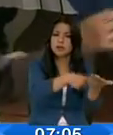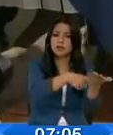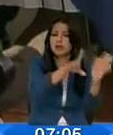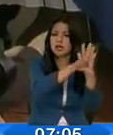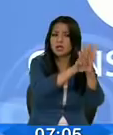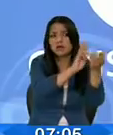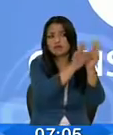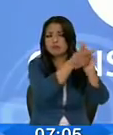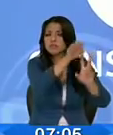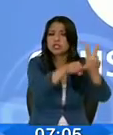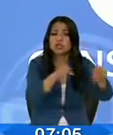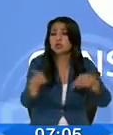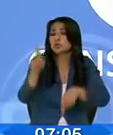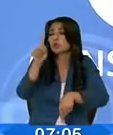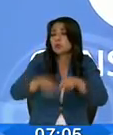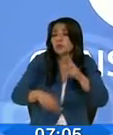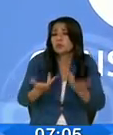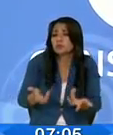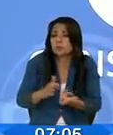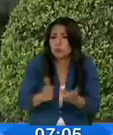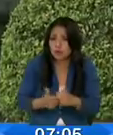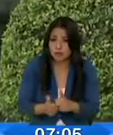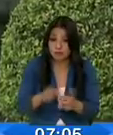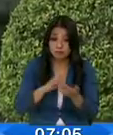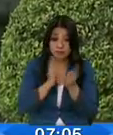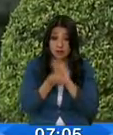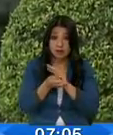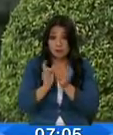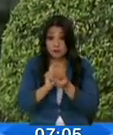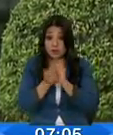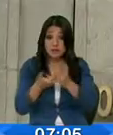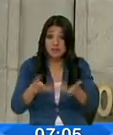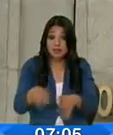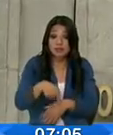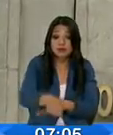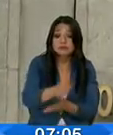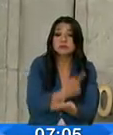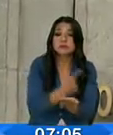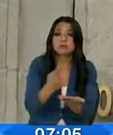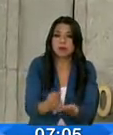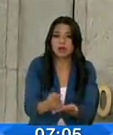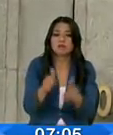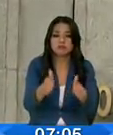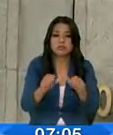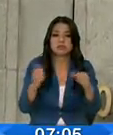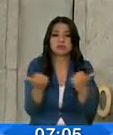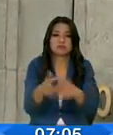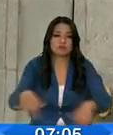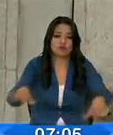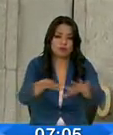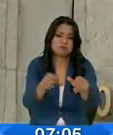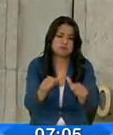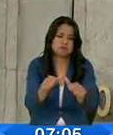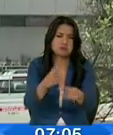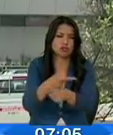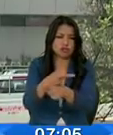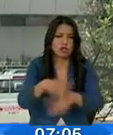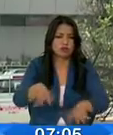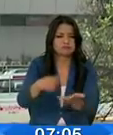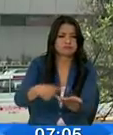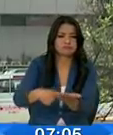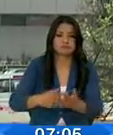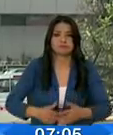no modificaciones en estos reglamentos, se definiría esta semana en el pleno del organismo. En Quito